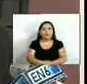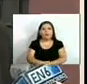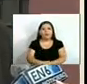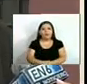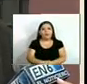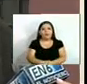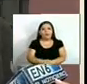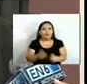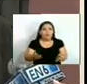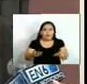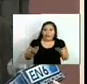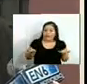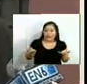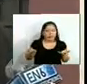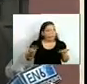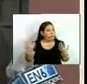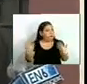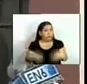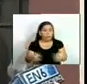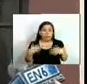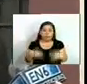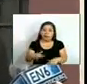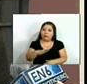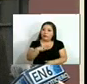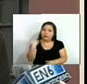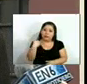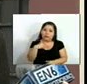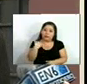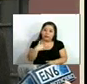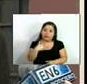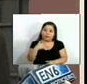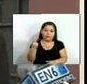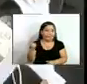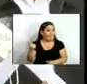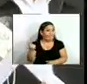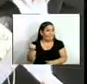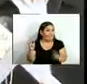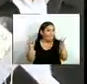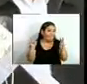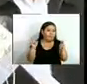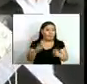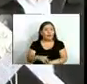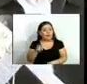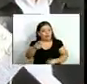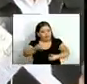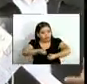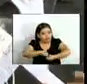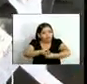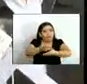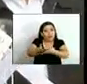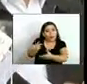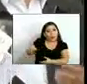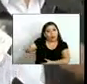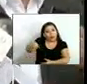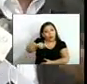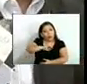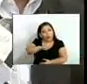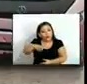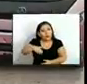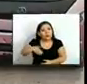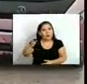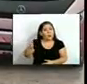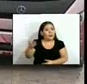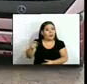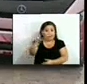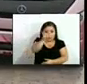Prácticamente quebrados, quebrados económicamente. Así se declaran los transportistas luego de